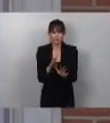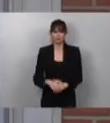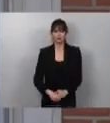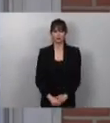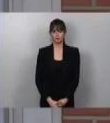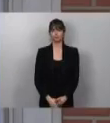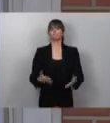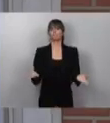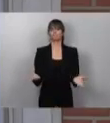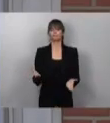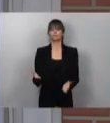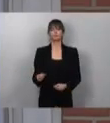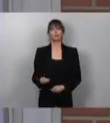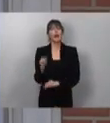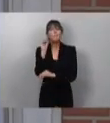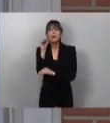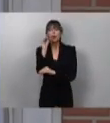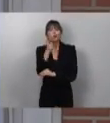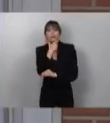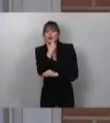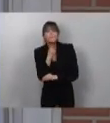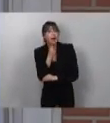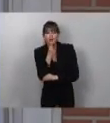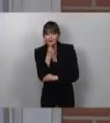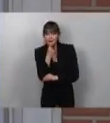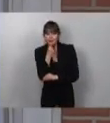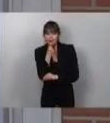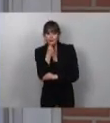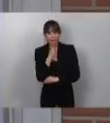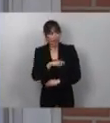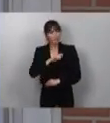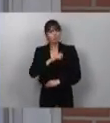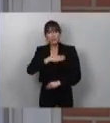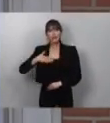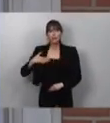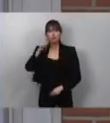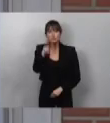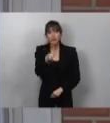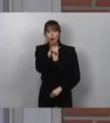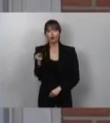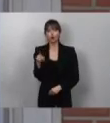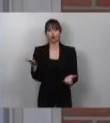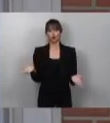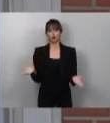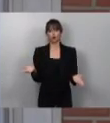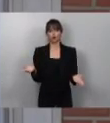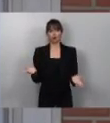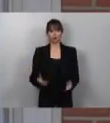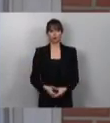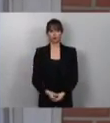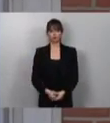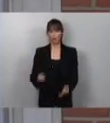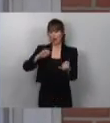desgraciadamente del voto de jun que es una fuerza política absolutamente inestable vamos a ver cómo terminan las elecciones catalanas que son un elemento central en